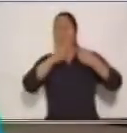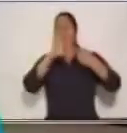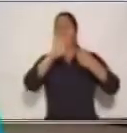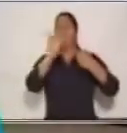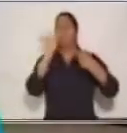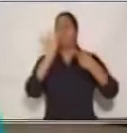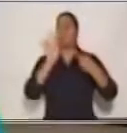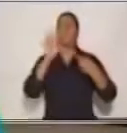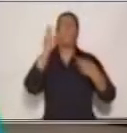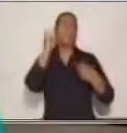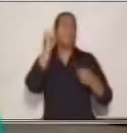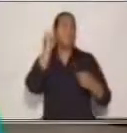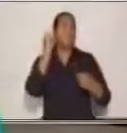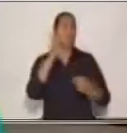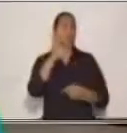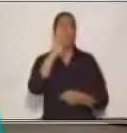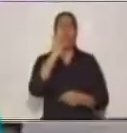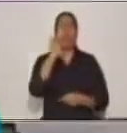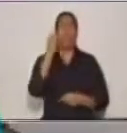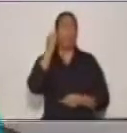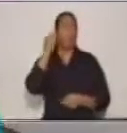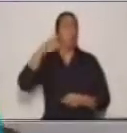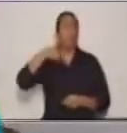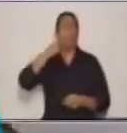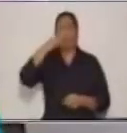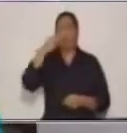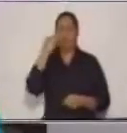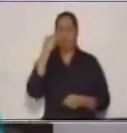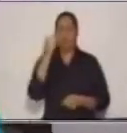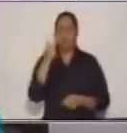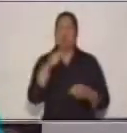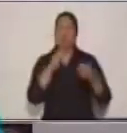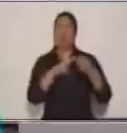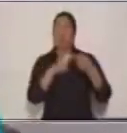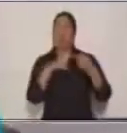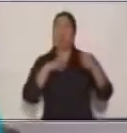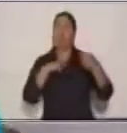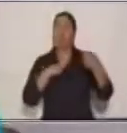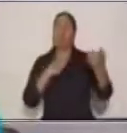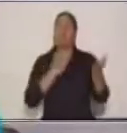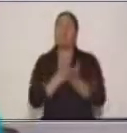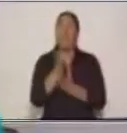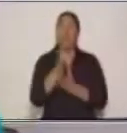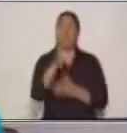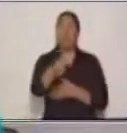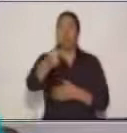encontramos todos los derechos y las obligaciones que le pertenecen a los ciudadanos.